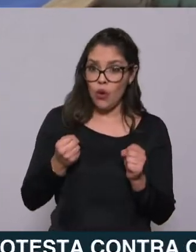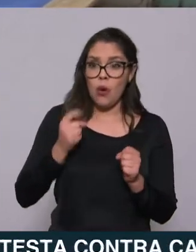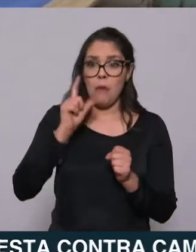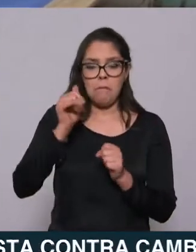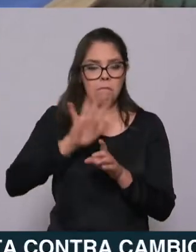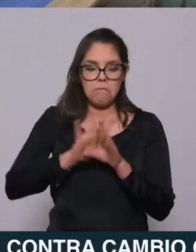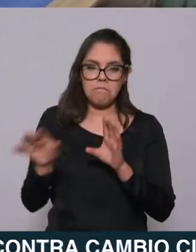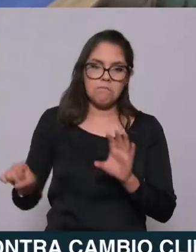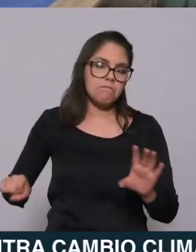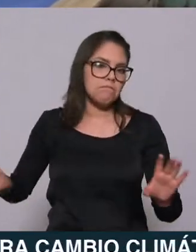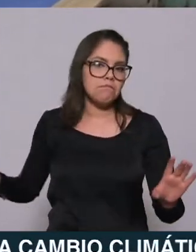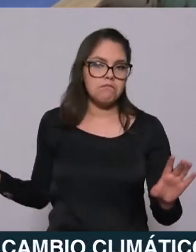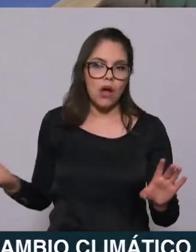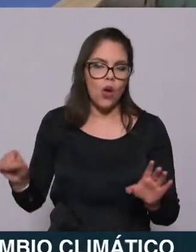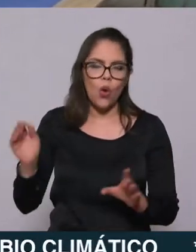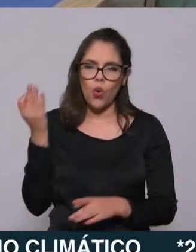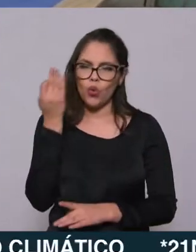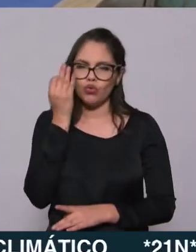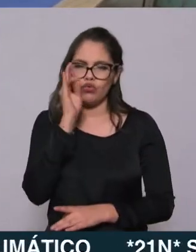sueltas tu golpe suave?